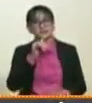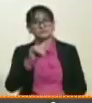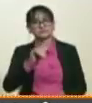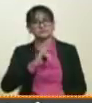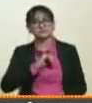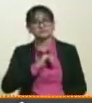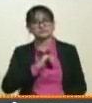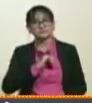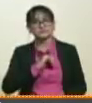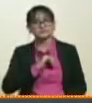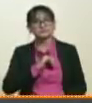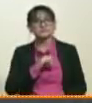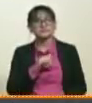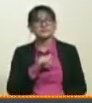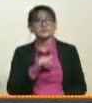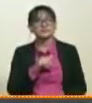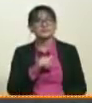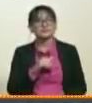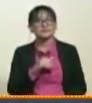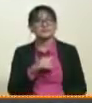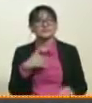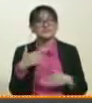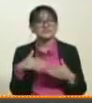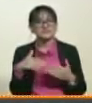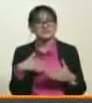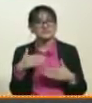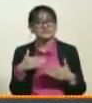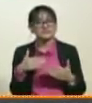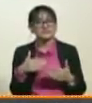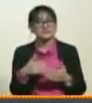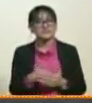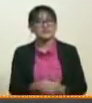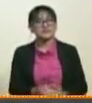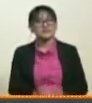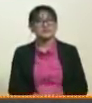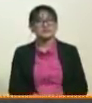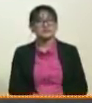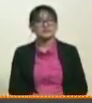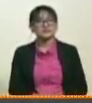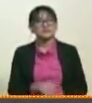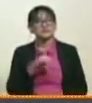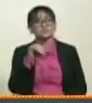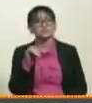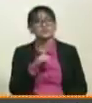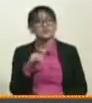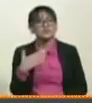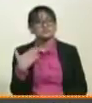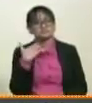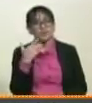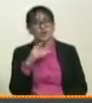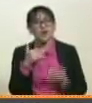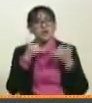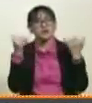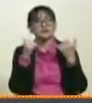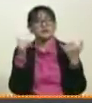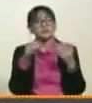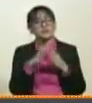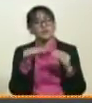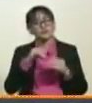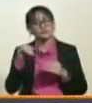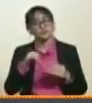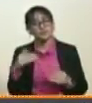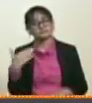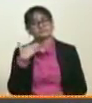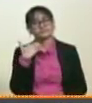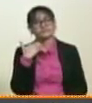ha expresado el año que se ha venido haciendo de manera constante al sistema eléctrico el estado zulia es un daño para el sistema eléctrico un daño para los zulianos para las